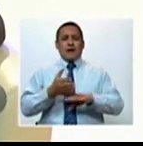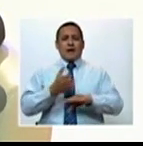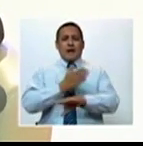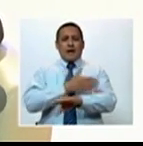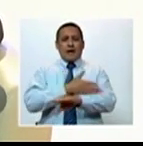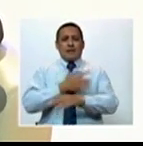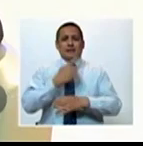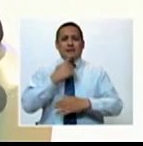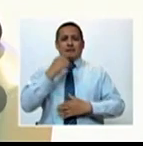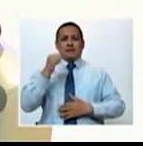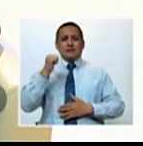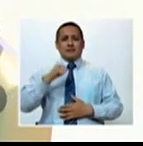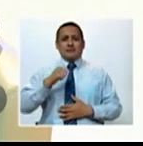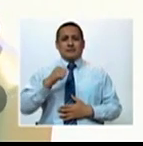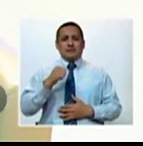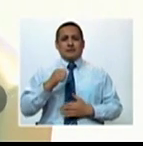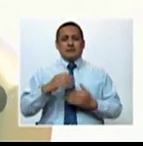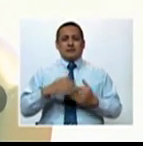anécdota